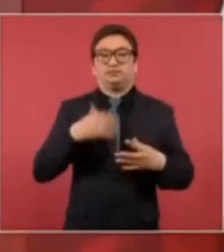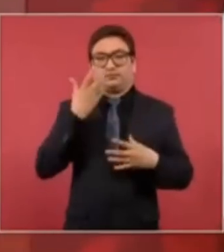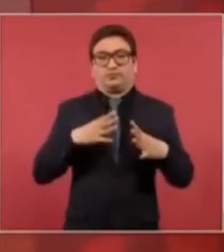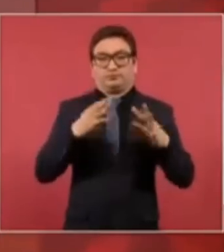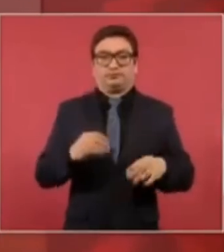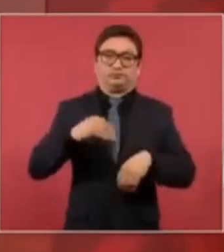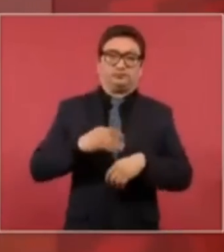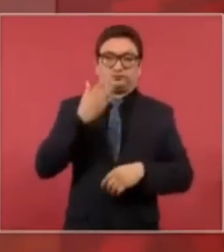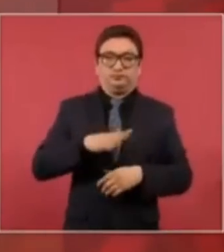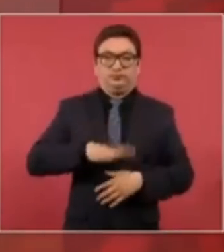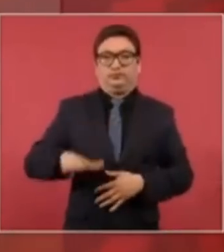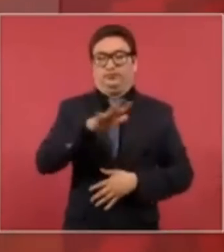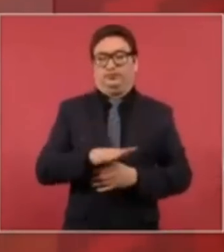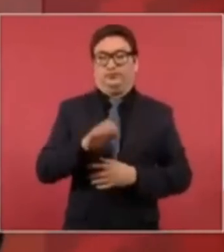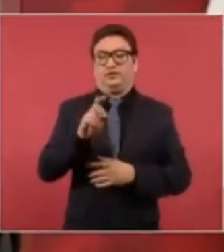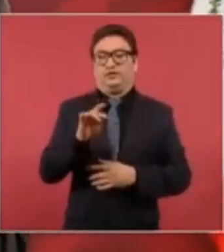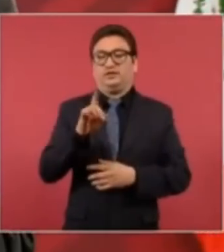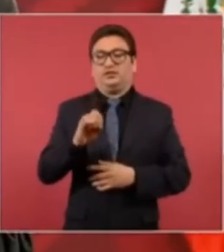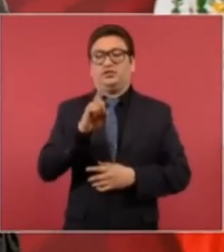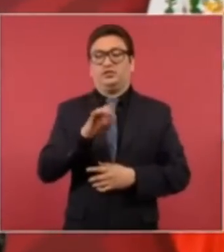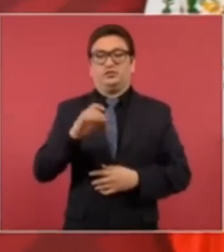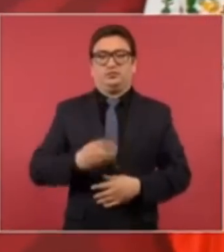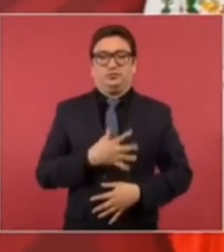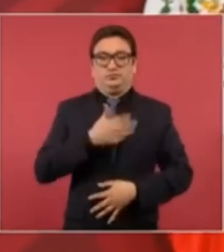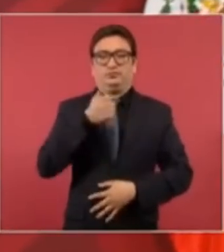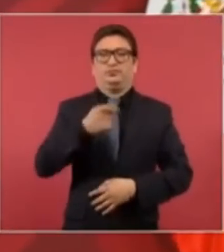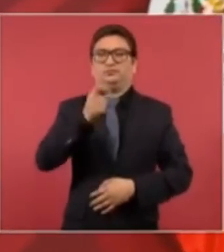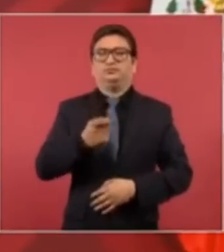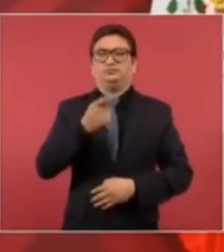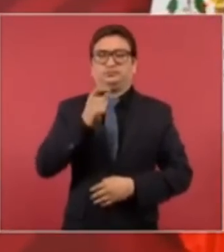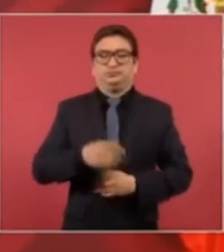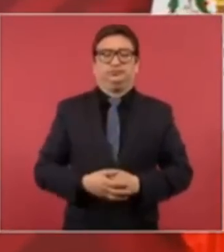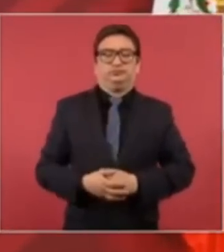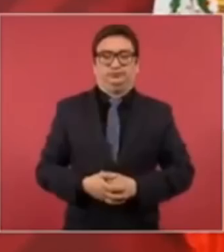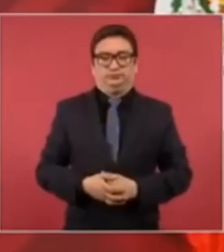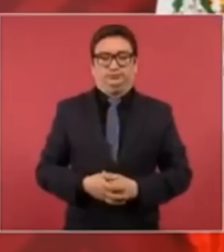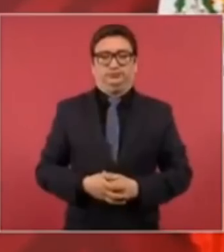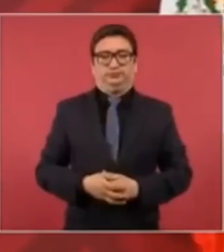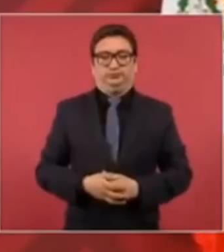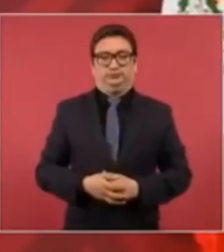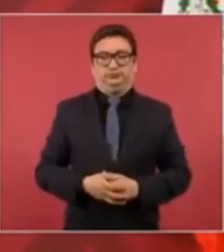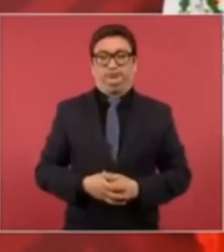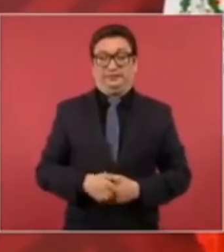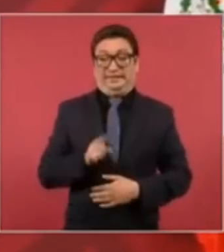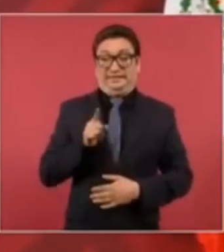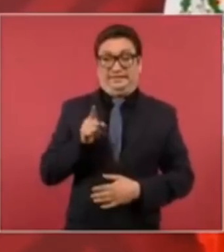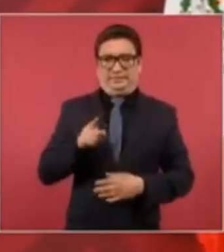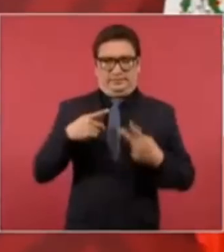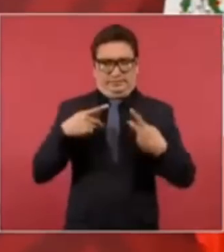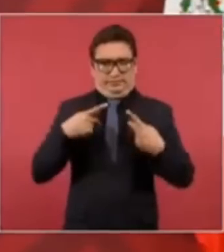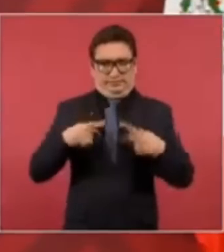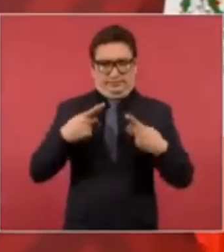periodista a la conferencia. Nadie la conocía. El presidente Andrés Manuel López Obrador le da la